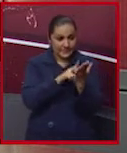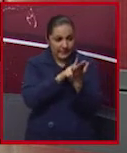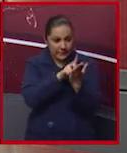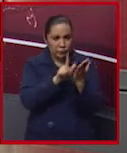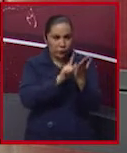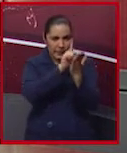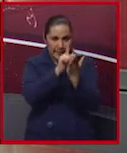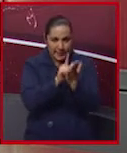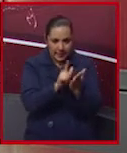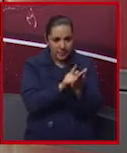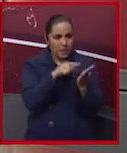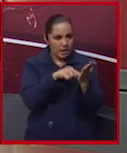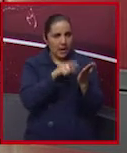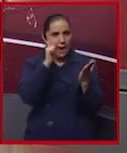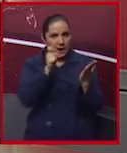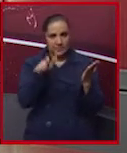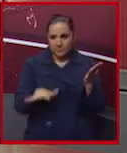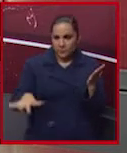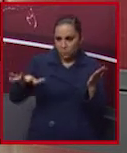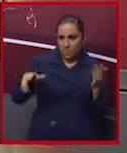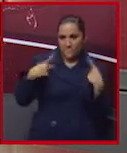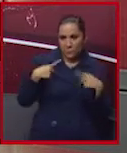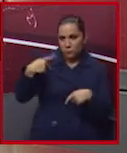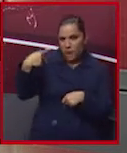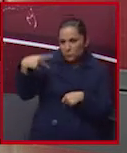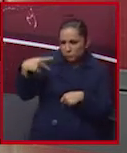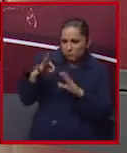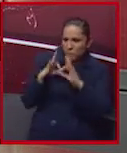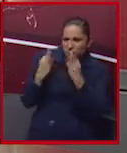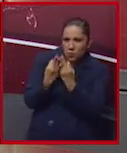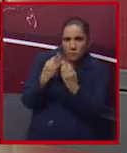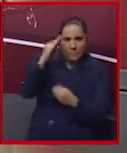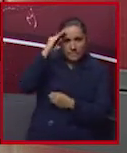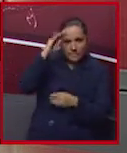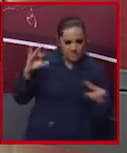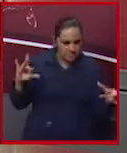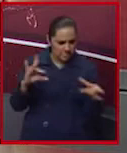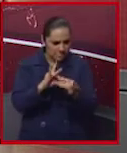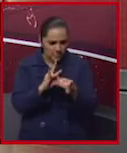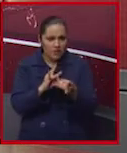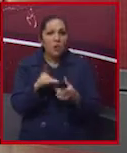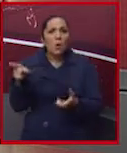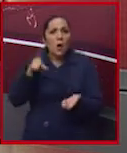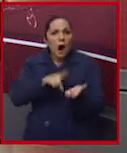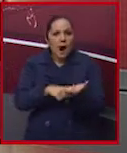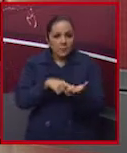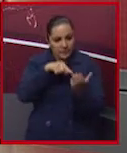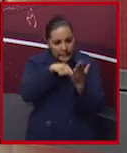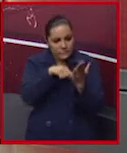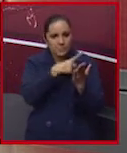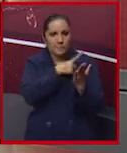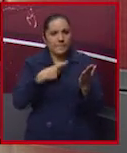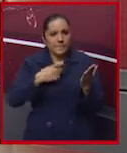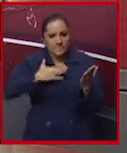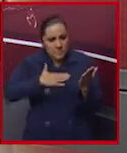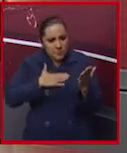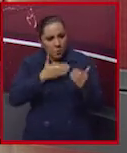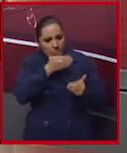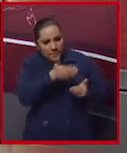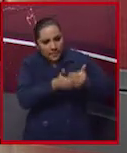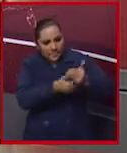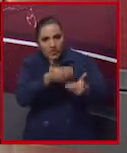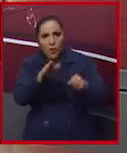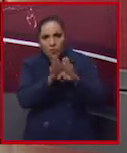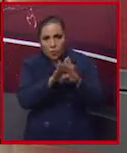derecho refleja la cultura de una sociedad y tiende a preservar el estado de cosas a través de la norma, Lo cierto es que también se